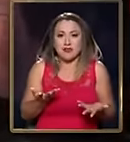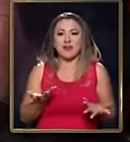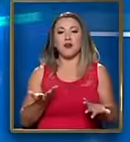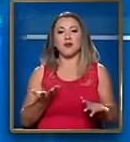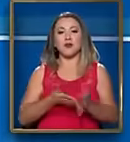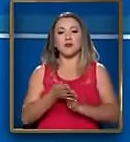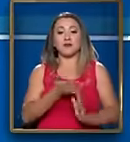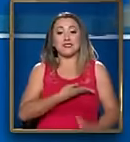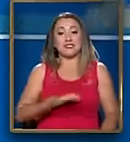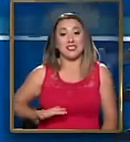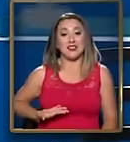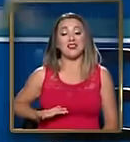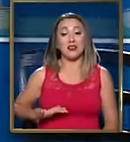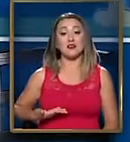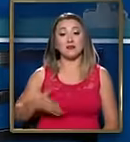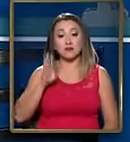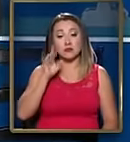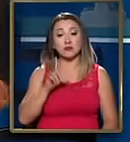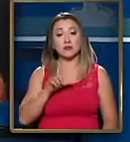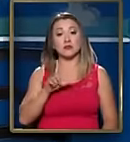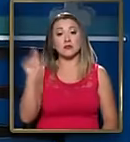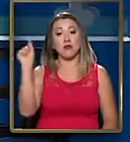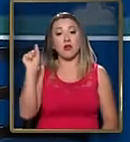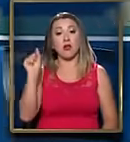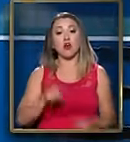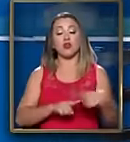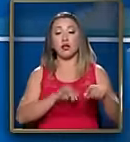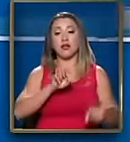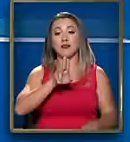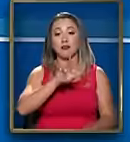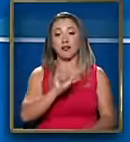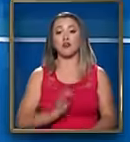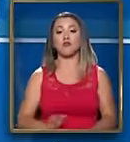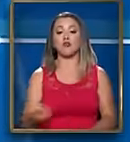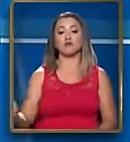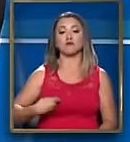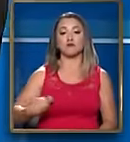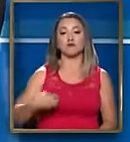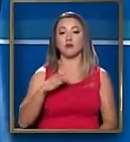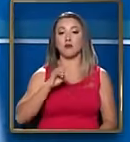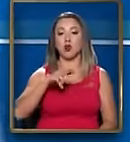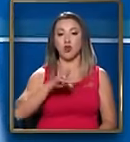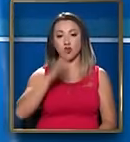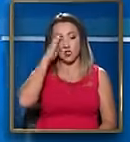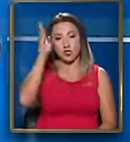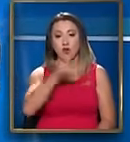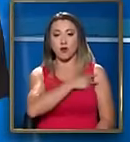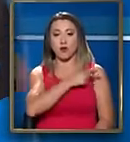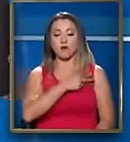¿te das cuenta que la presidenta se va a ir del gobierno y la Javiera Blanco va a seguir recibiendo el bono? Chao, jefa.